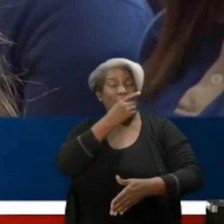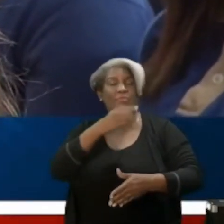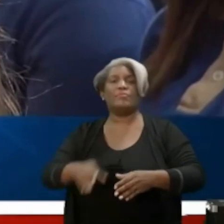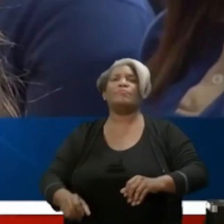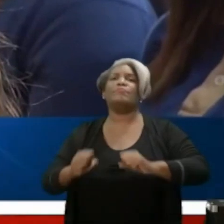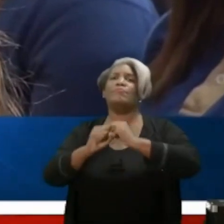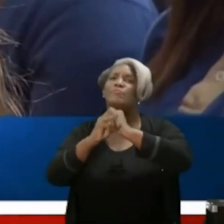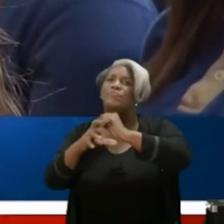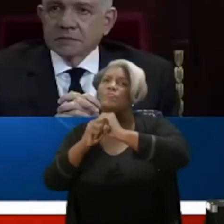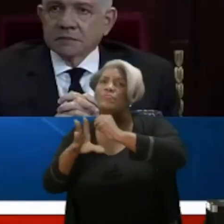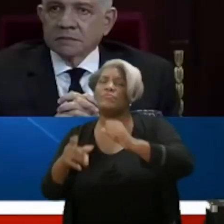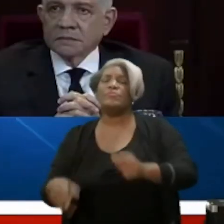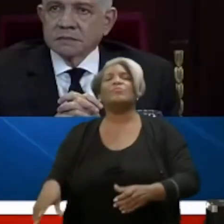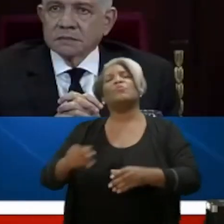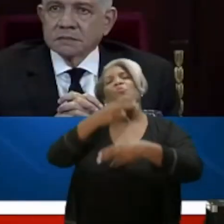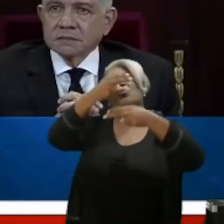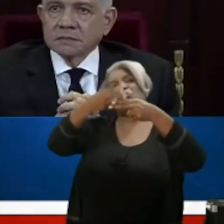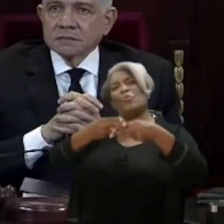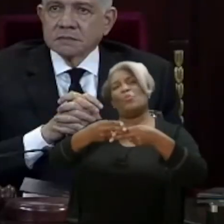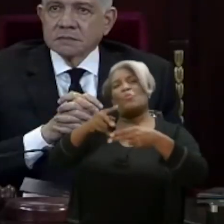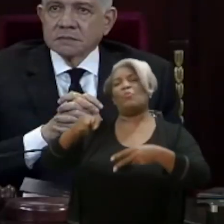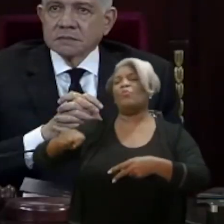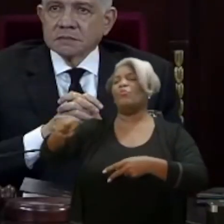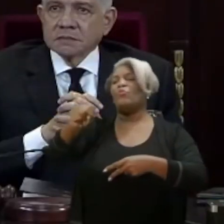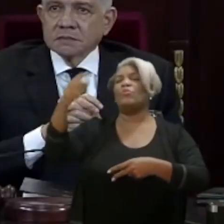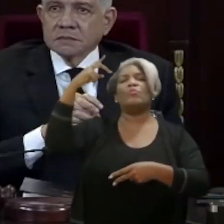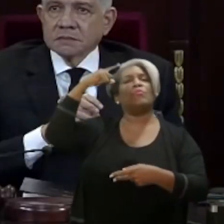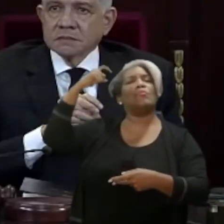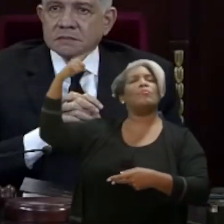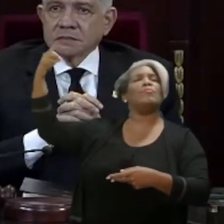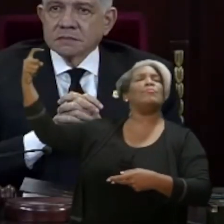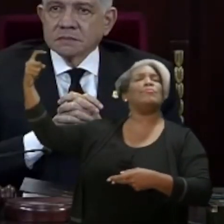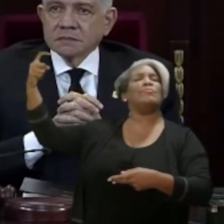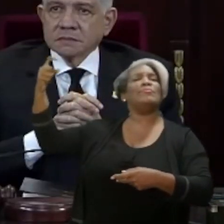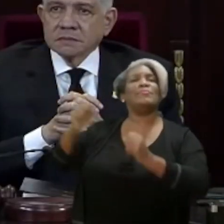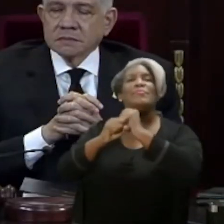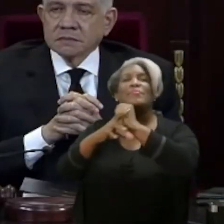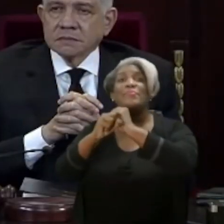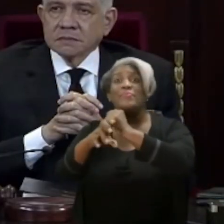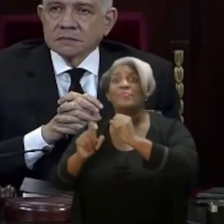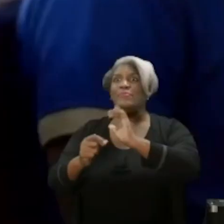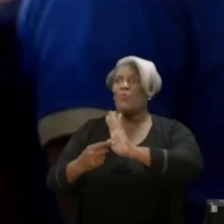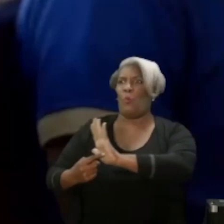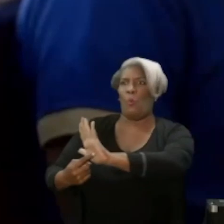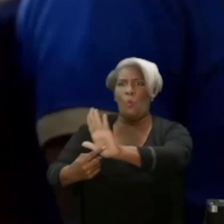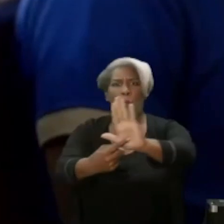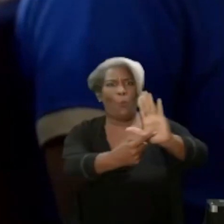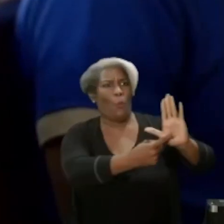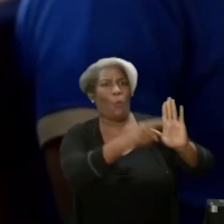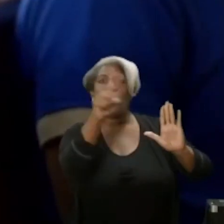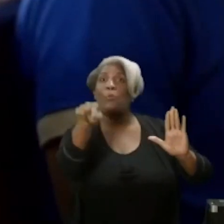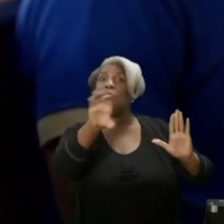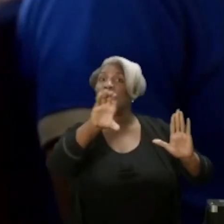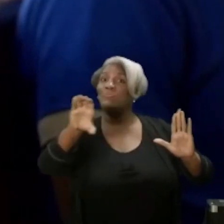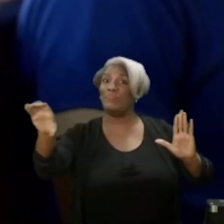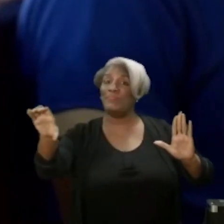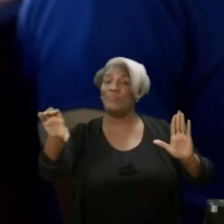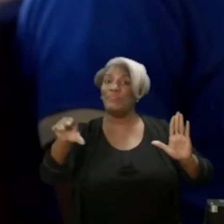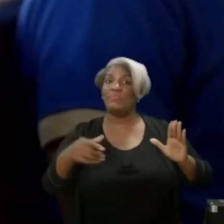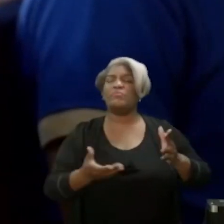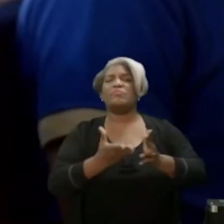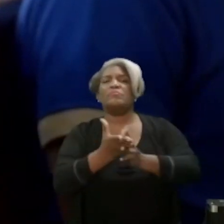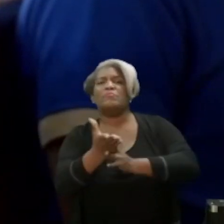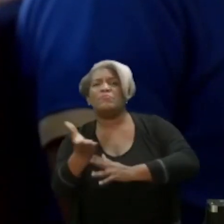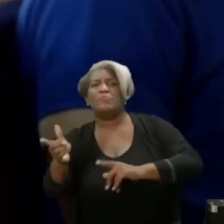donde se lanzó Turisoneando, una iniciativa que busca promover los principales atractivos de nuestra ciudad colonial mediante